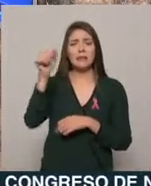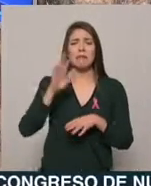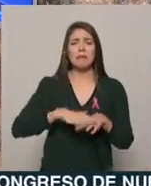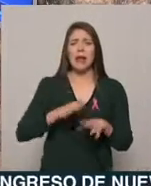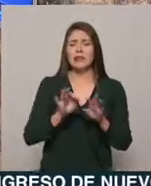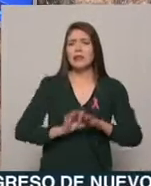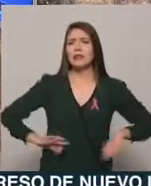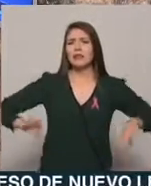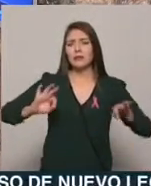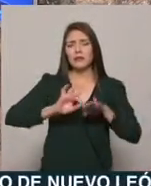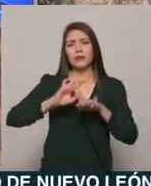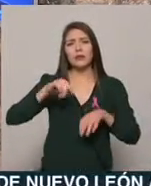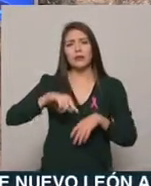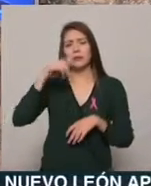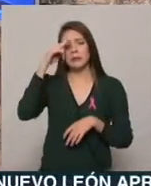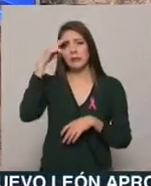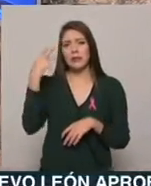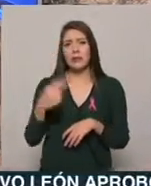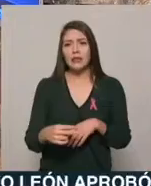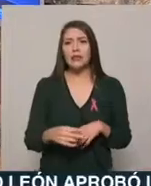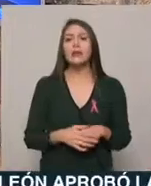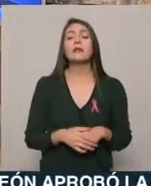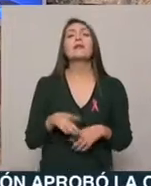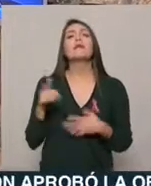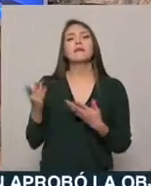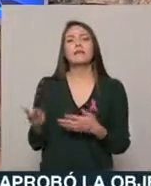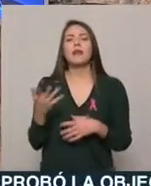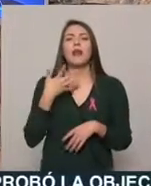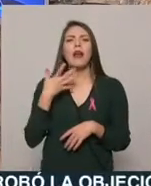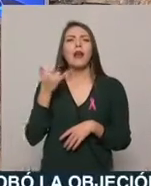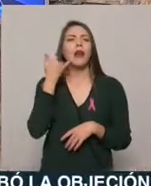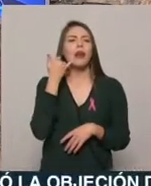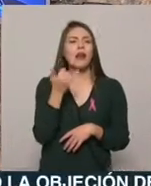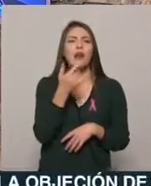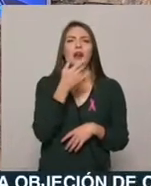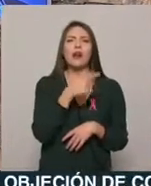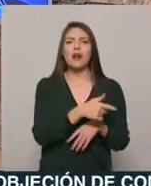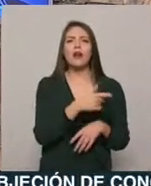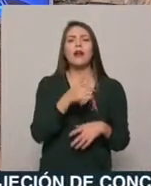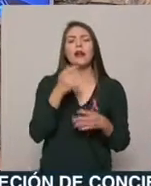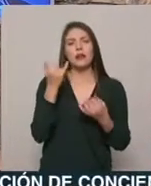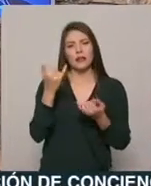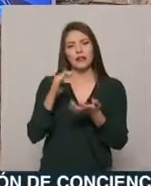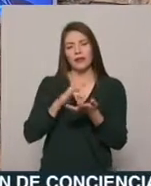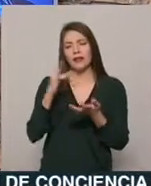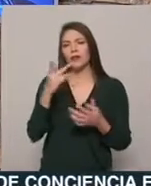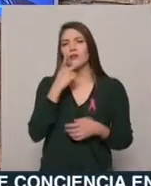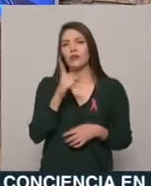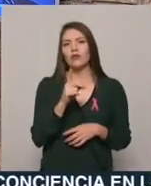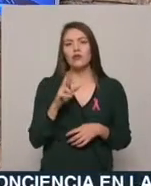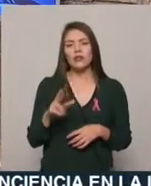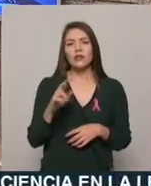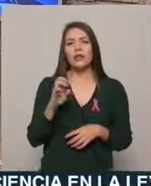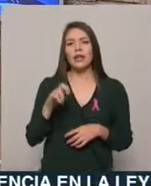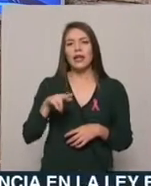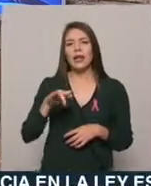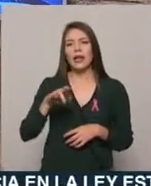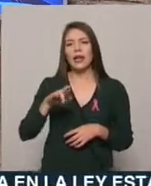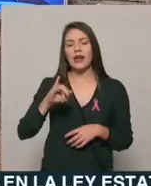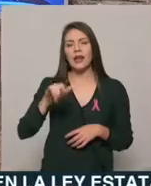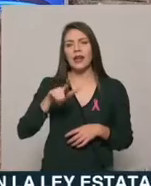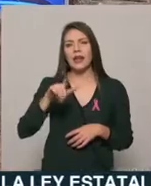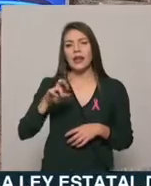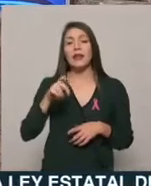país? ¿Qué lectura tiene esta renuncia? Para hablarnos de esto tenemos en la línea telefónica y queremos darle las gracias al doctor Enrique de la Garza, profesor de la